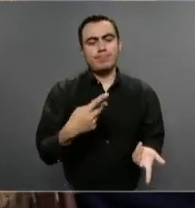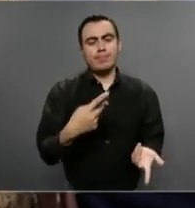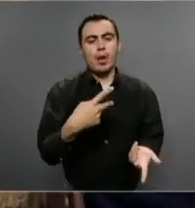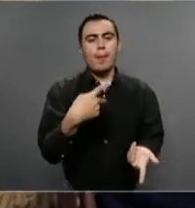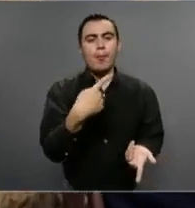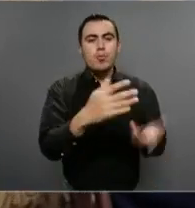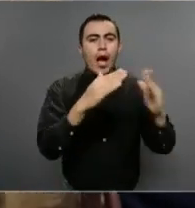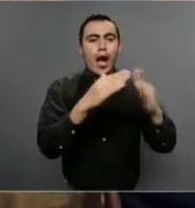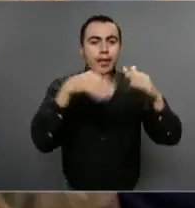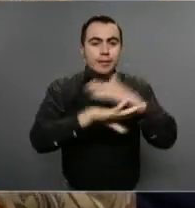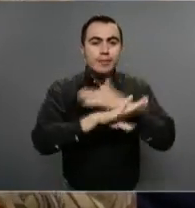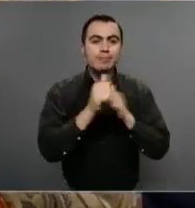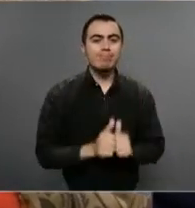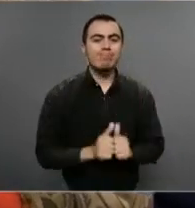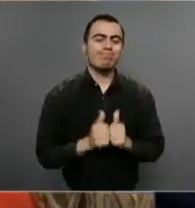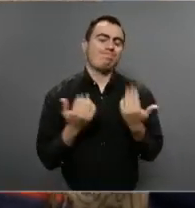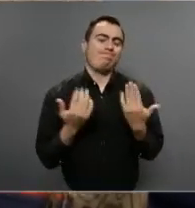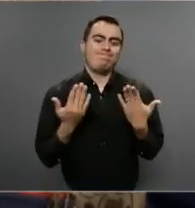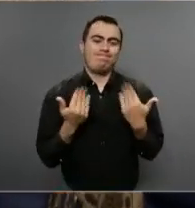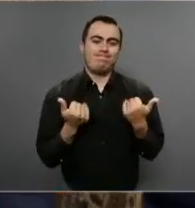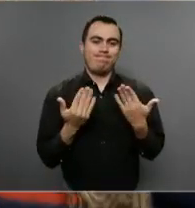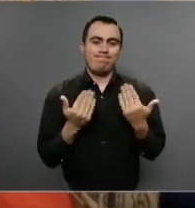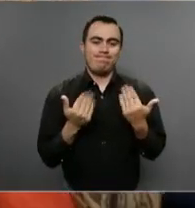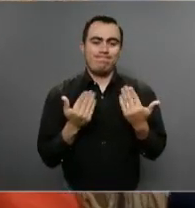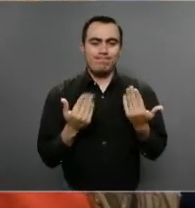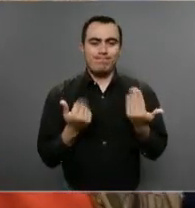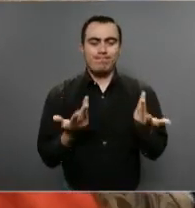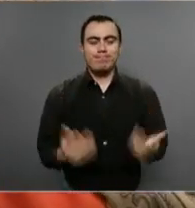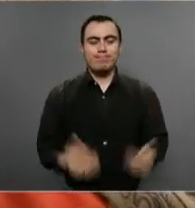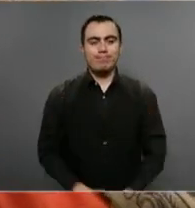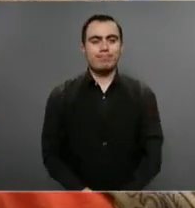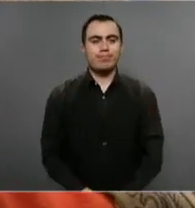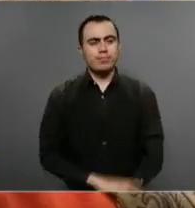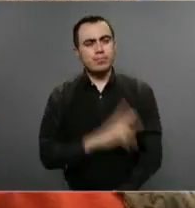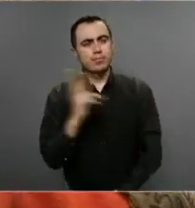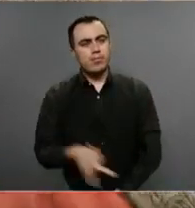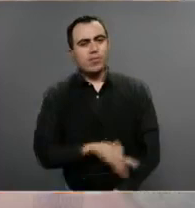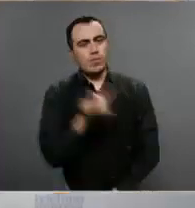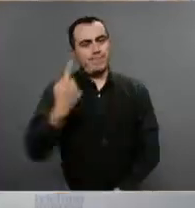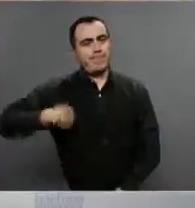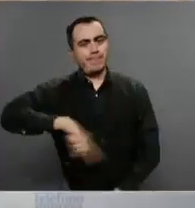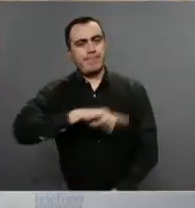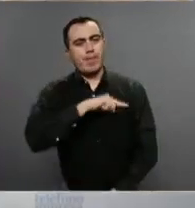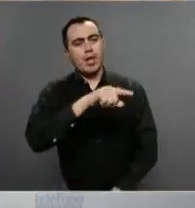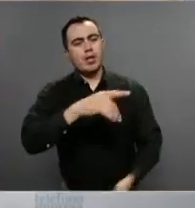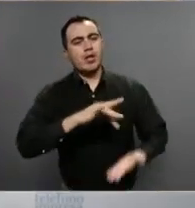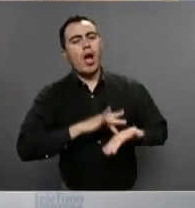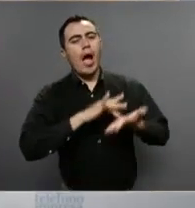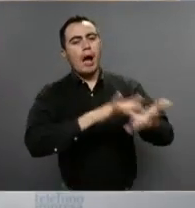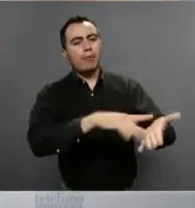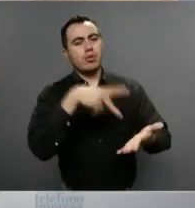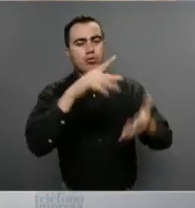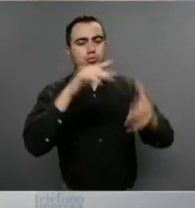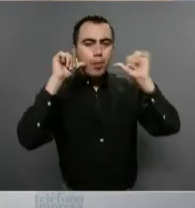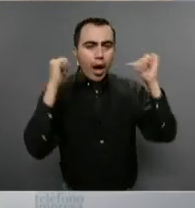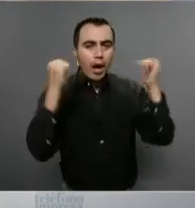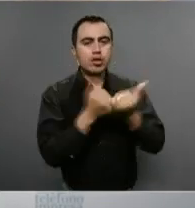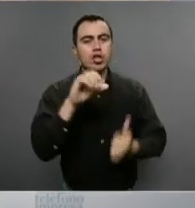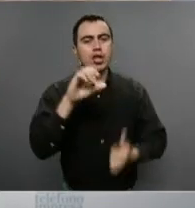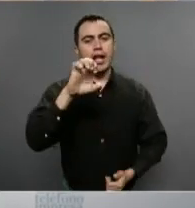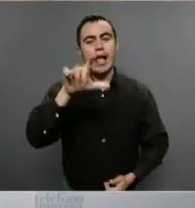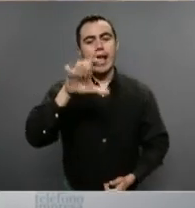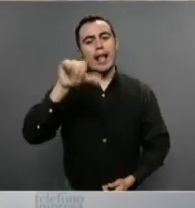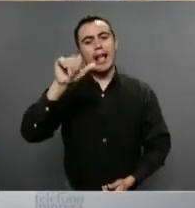aislarse, o sea, no tiene dónde aislarse, ¿no? Luis, ¿cómo podemos apoyarles al Caracol en principio, pero